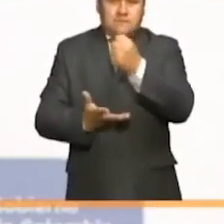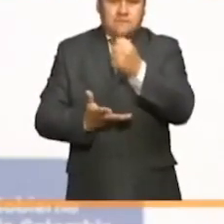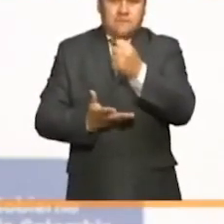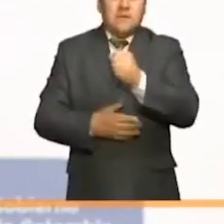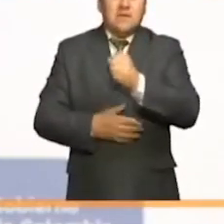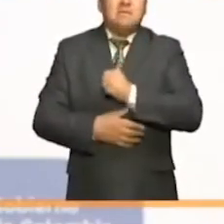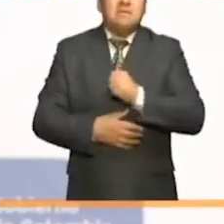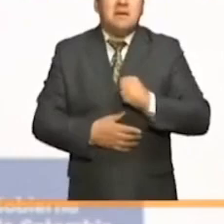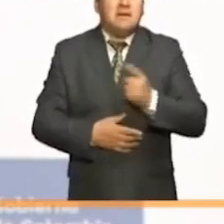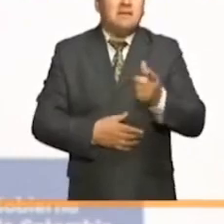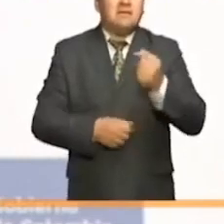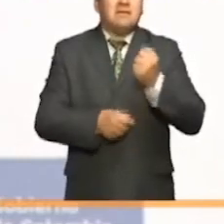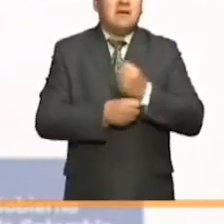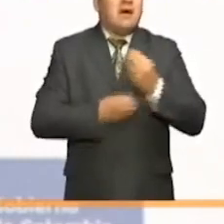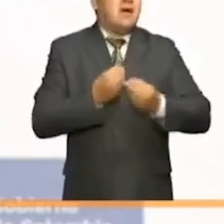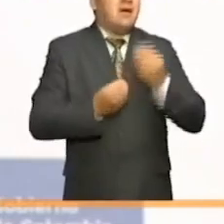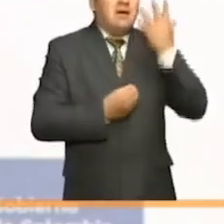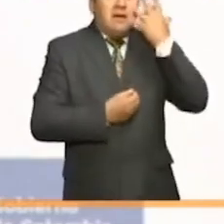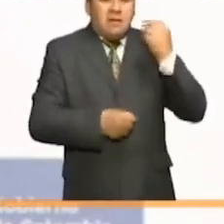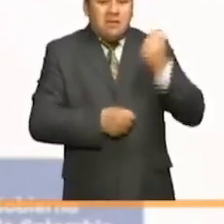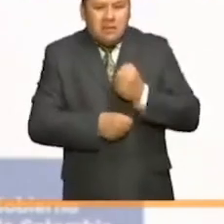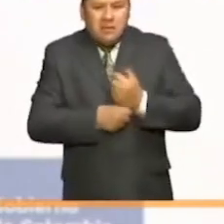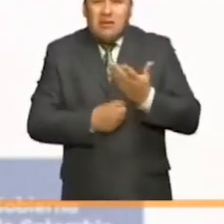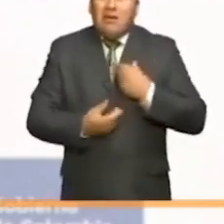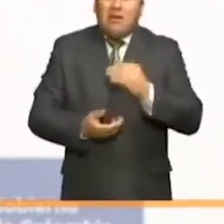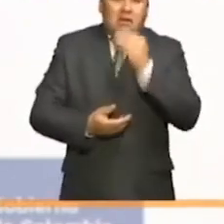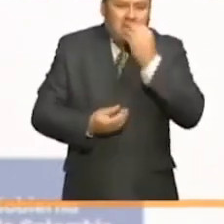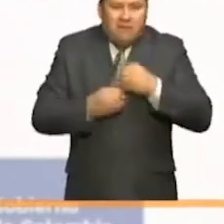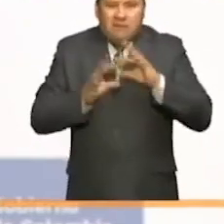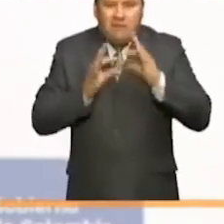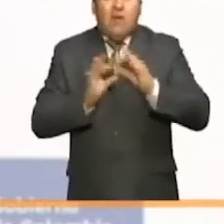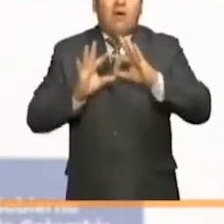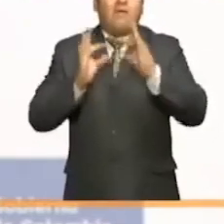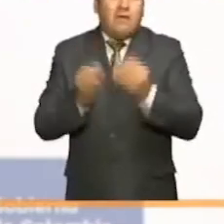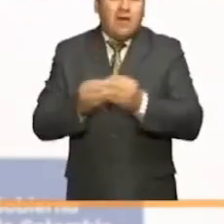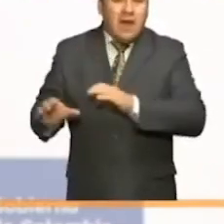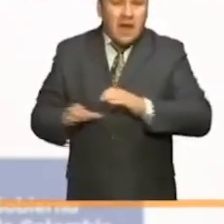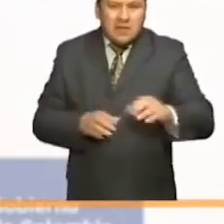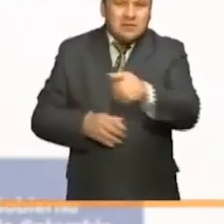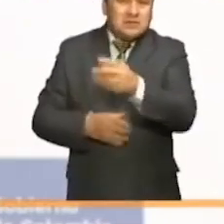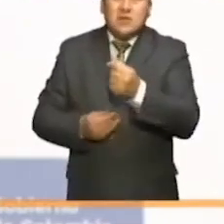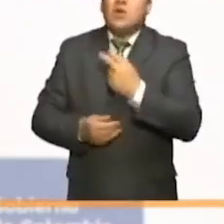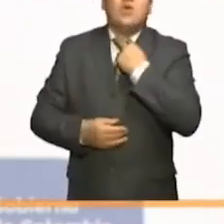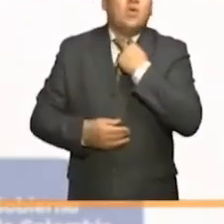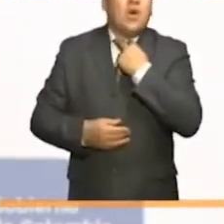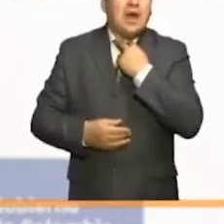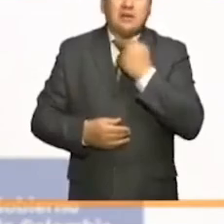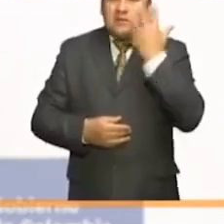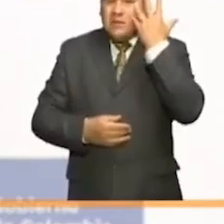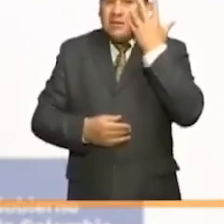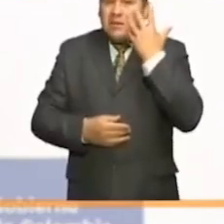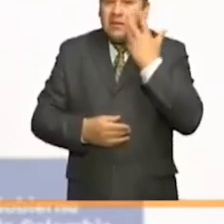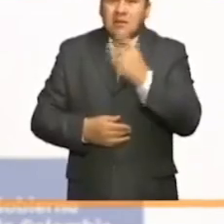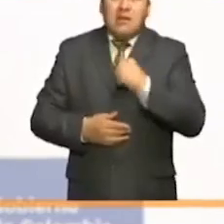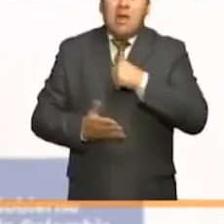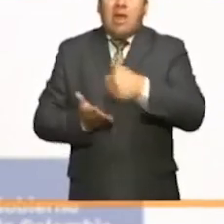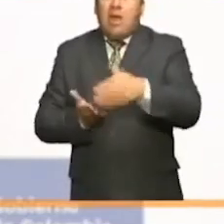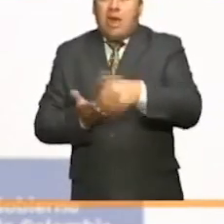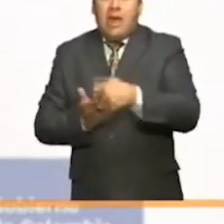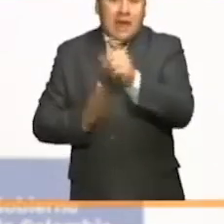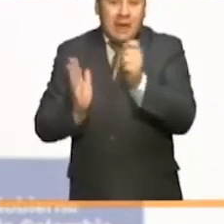informales que se quedaron sin qué hacer en estos días a los señores que en familias en acción su recursos no le alcanzaba para estos días porque tienen más gastos